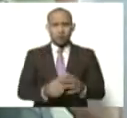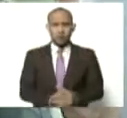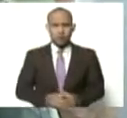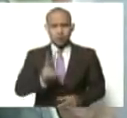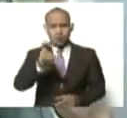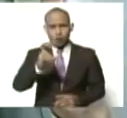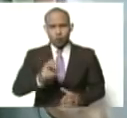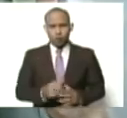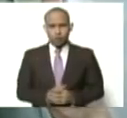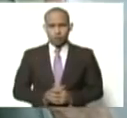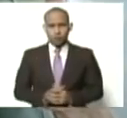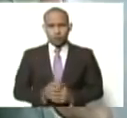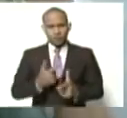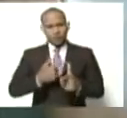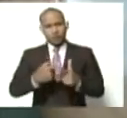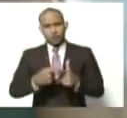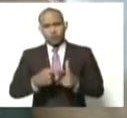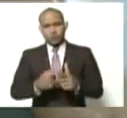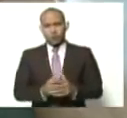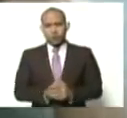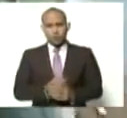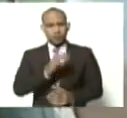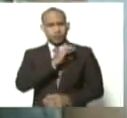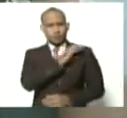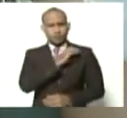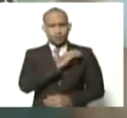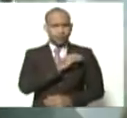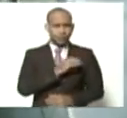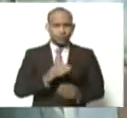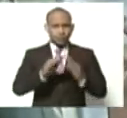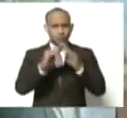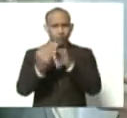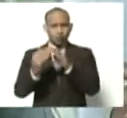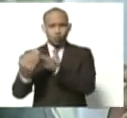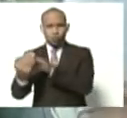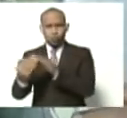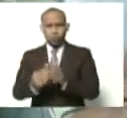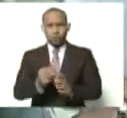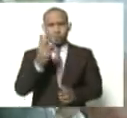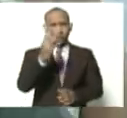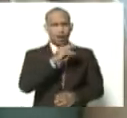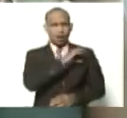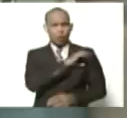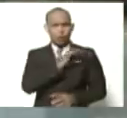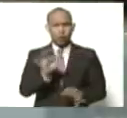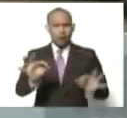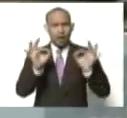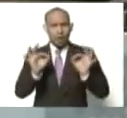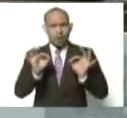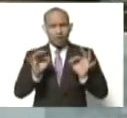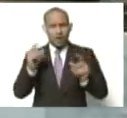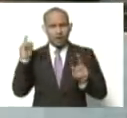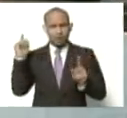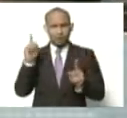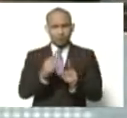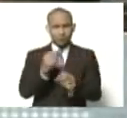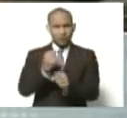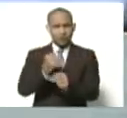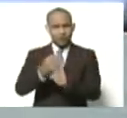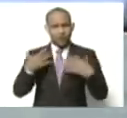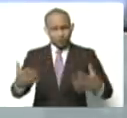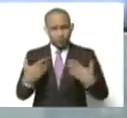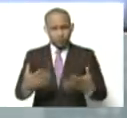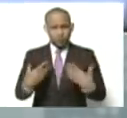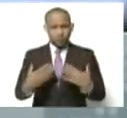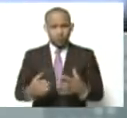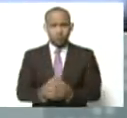comisión permanente, la Comisión de Comunas. Se conformaron 3 comisiones especiales que vienen trabajando aceleradamente: